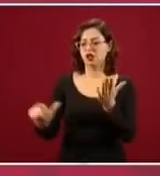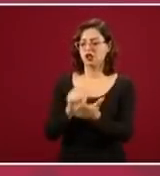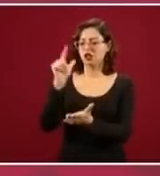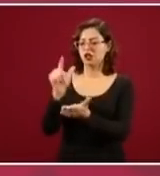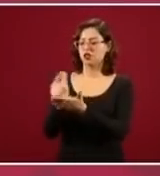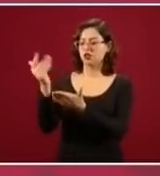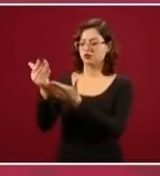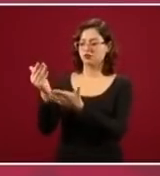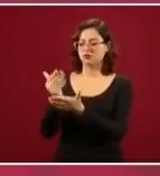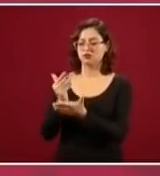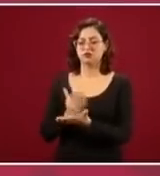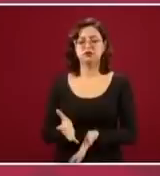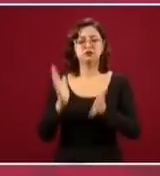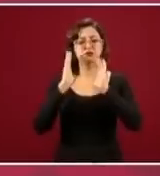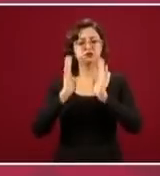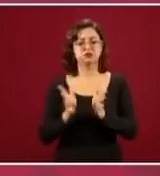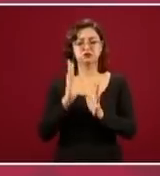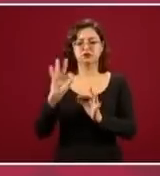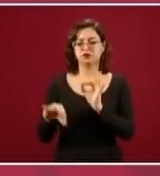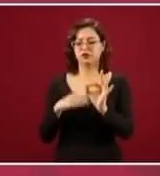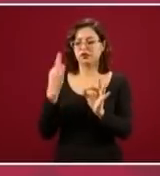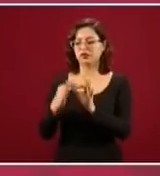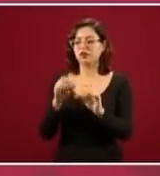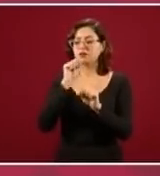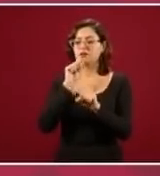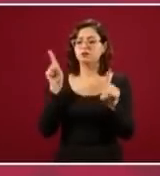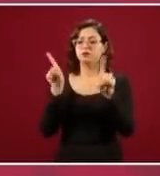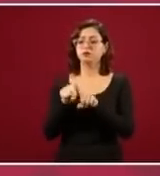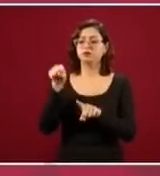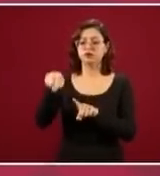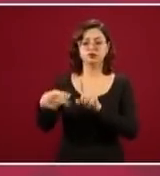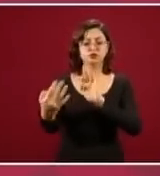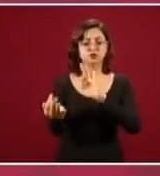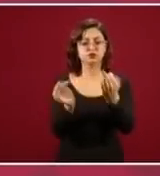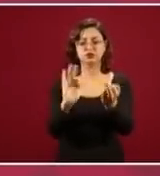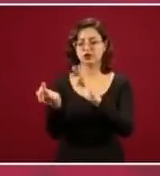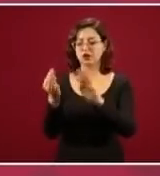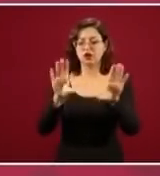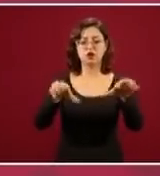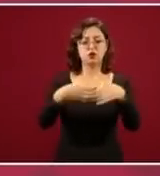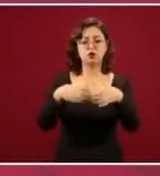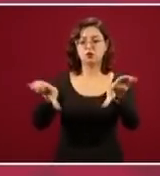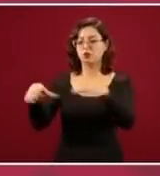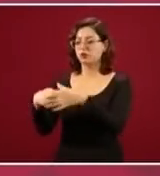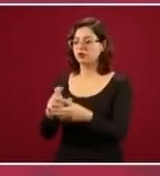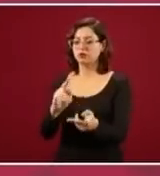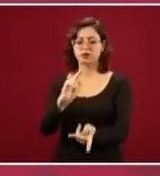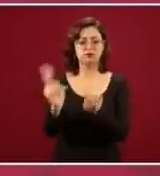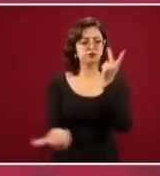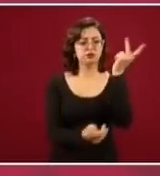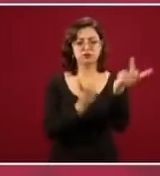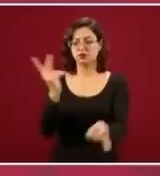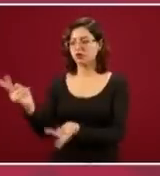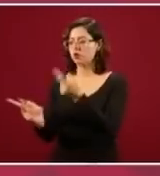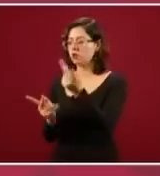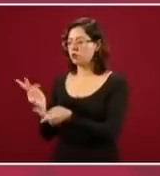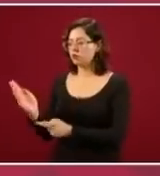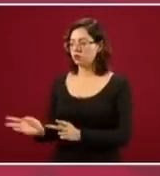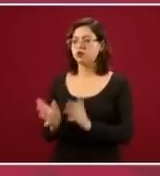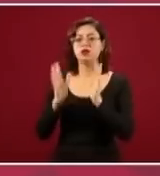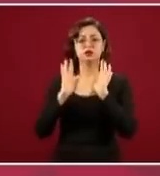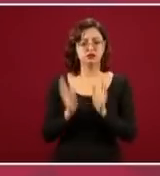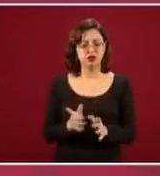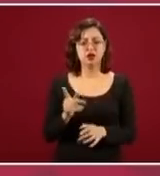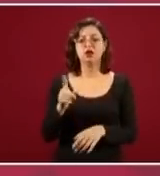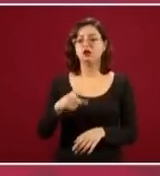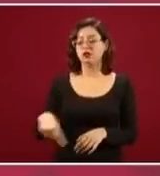se hizo la consulta a todas las comunidades, ya conocen ustedes el resultado, la mayoría de la gente